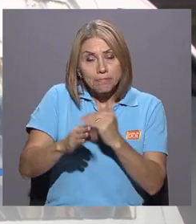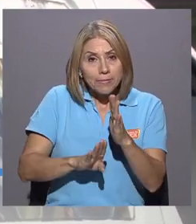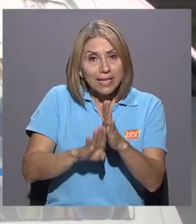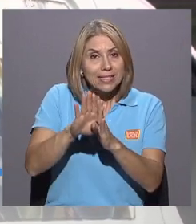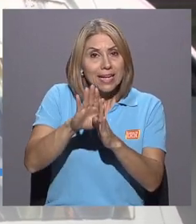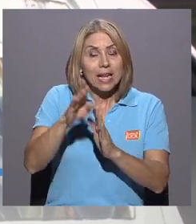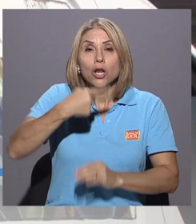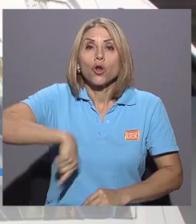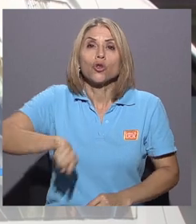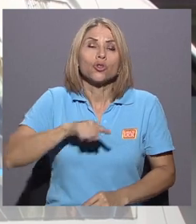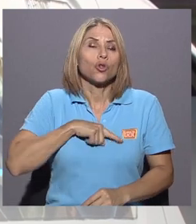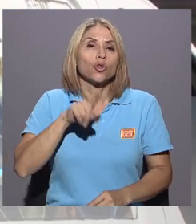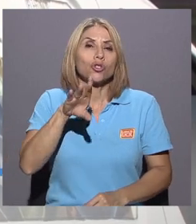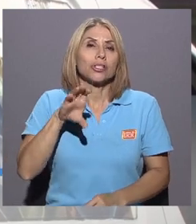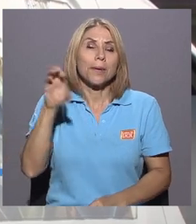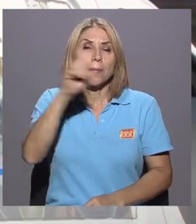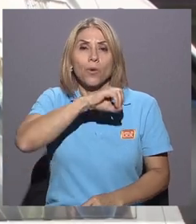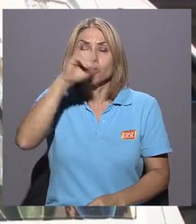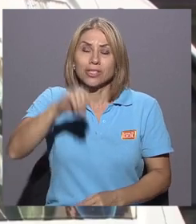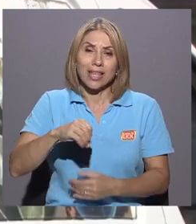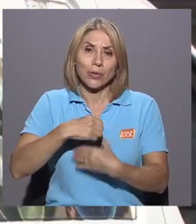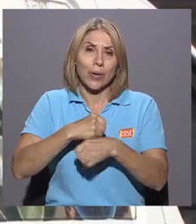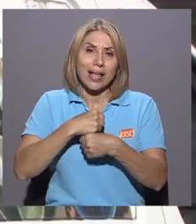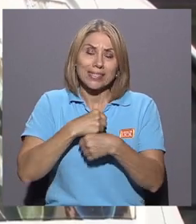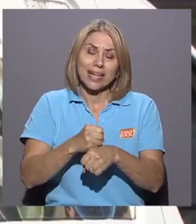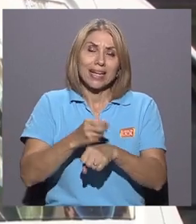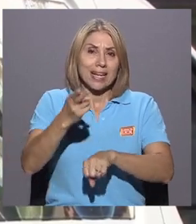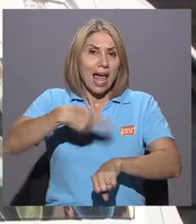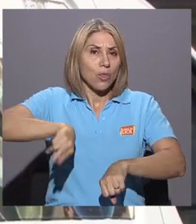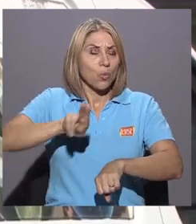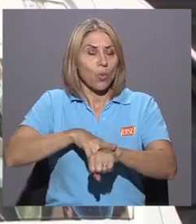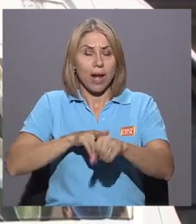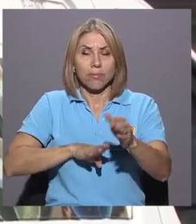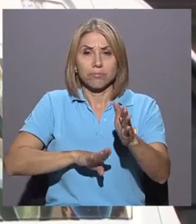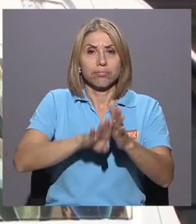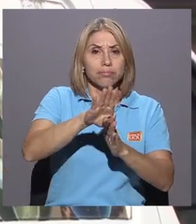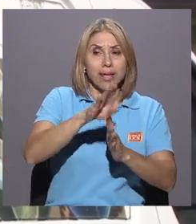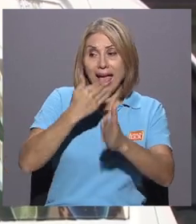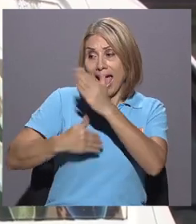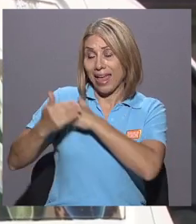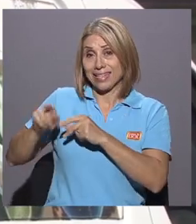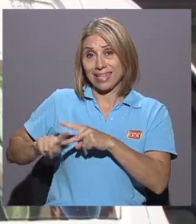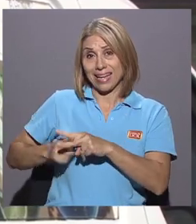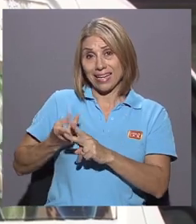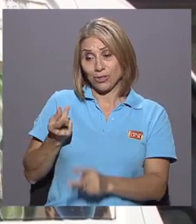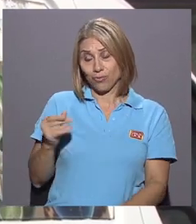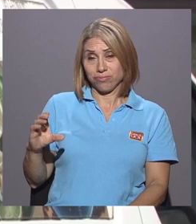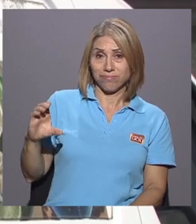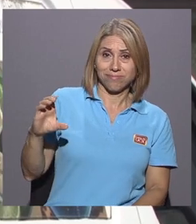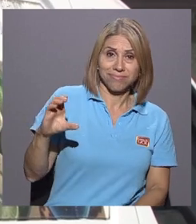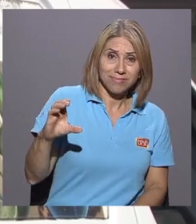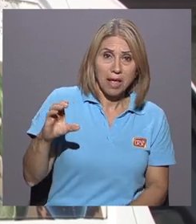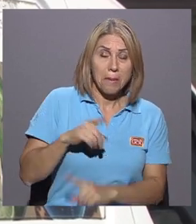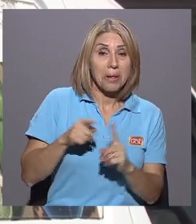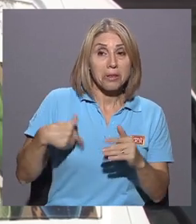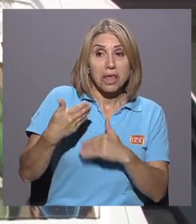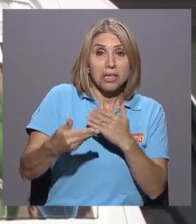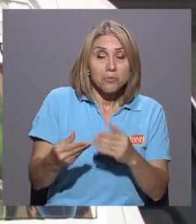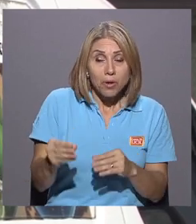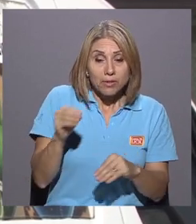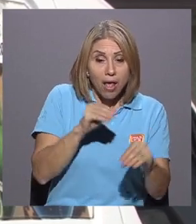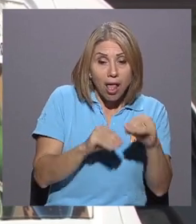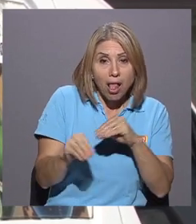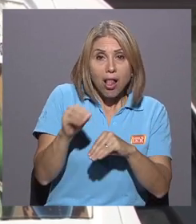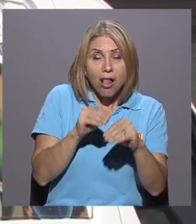crecido 100% orgánicamente, se hizo la inversión inicial del negocio, pero hemos podido crecer con nuestros mismos ingresos